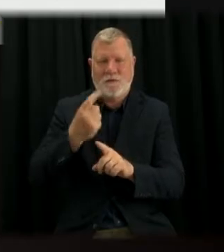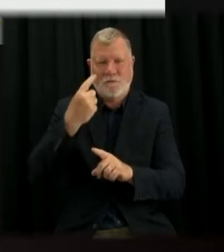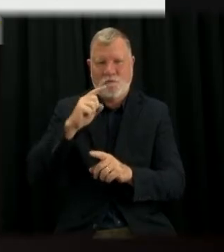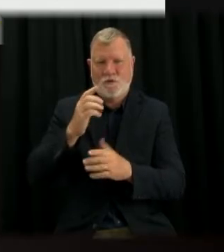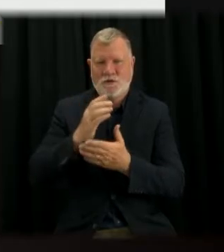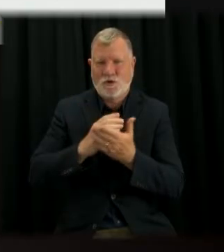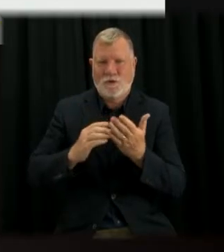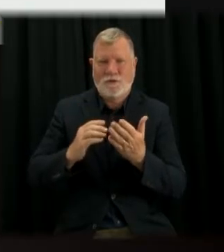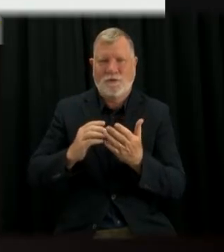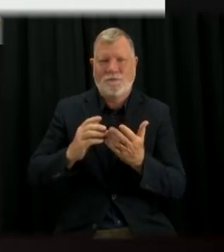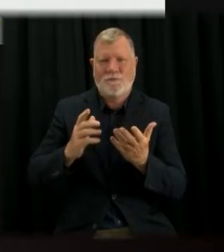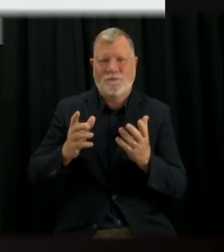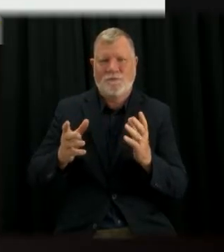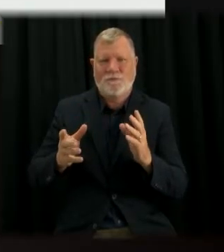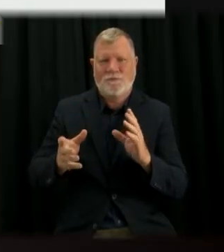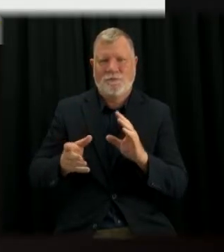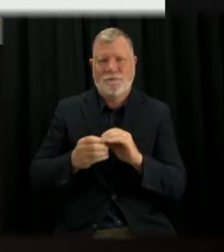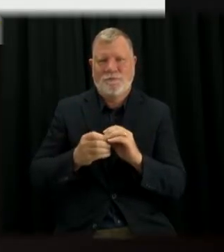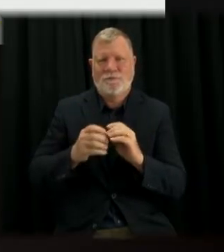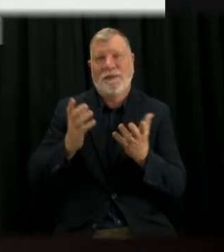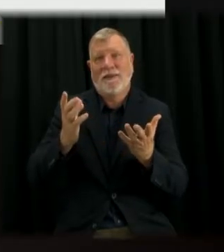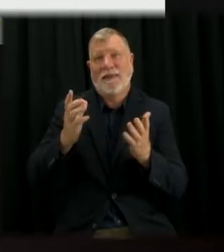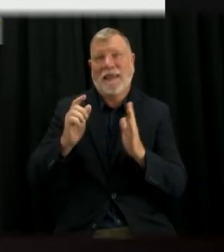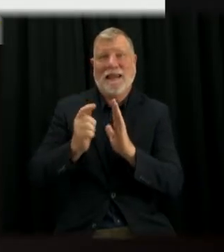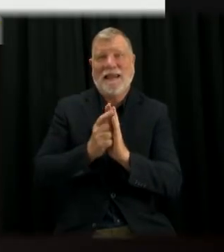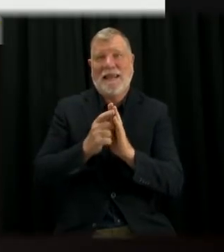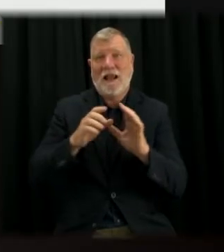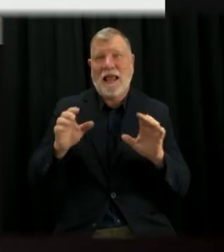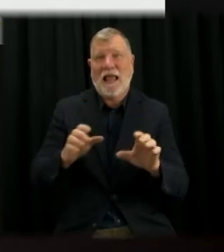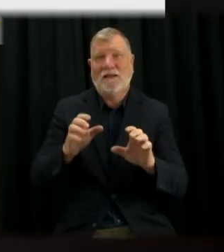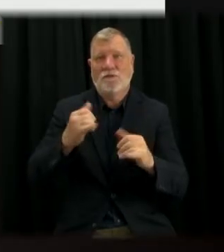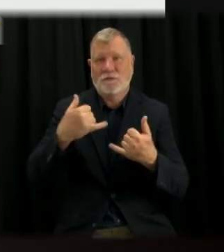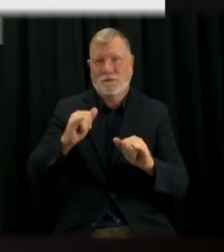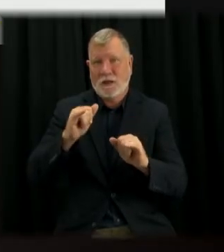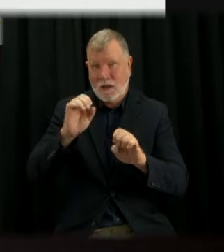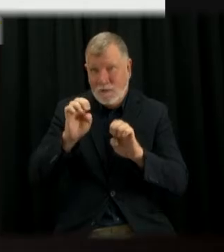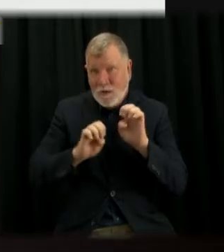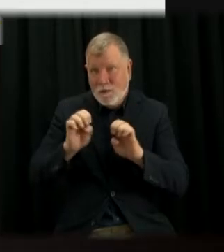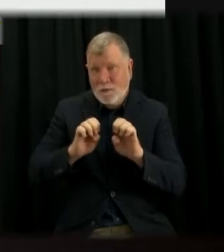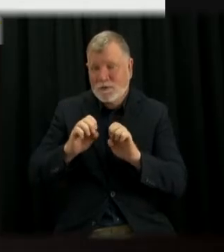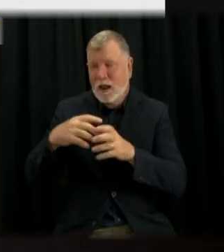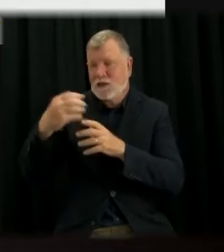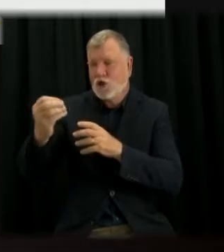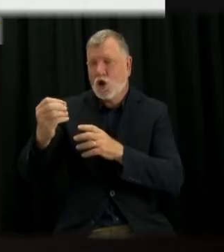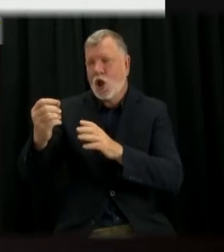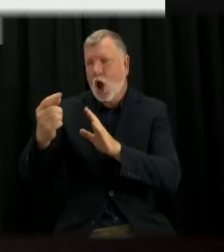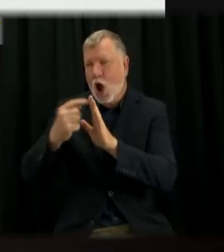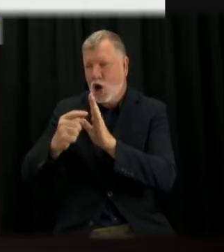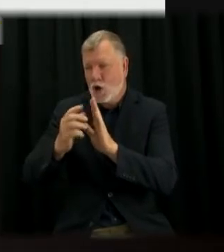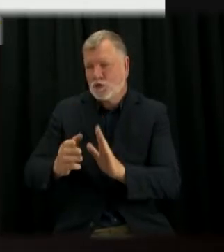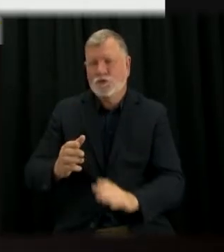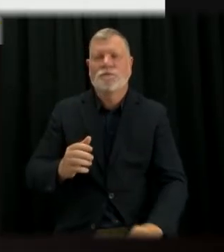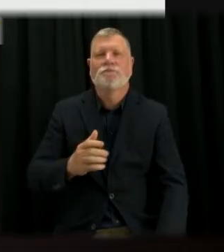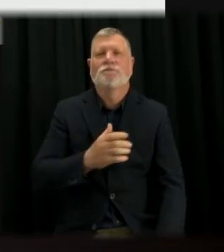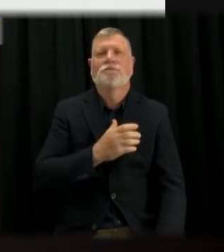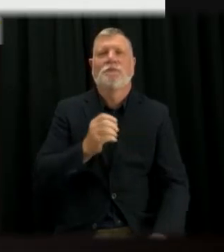Una puesta al día del impacto de los costos que se están evaluando todavía por nuestros